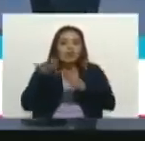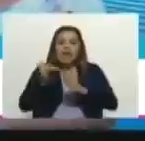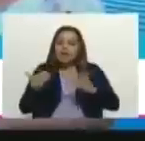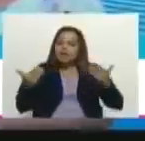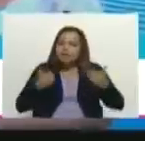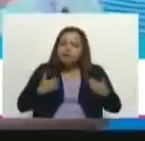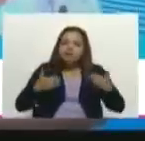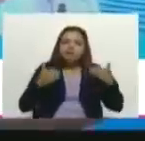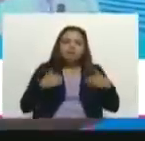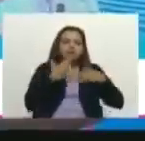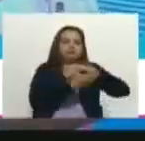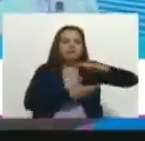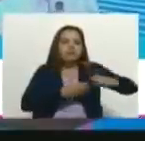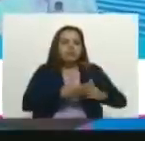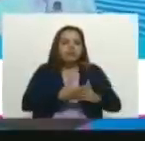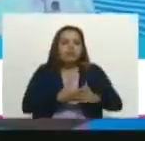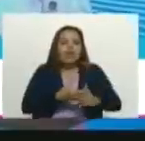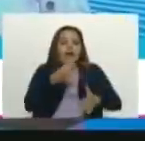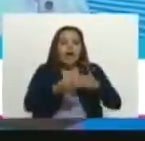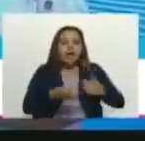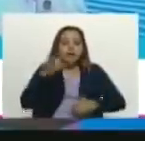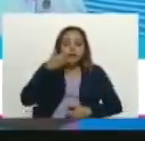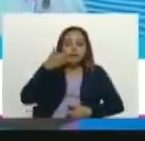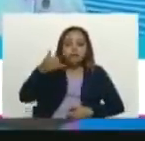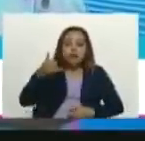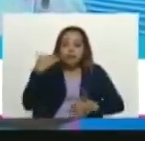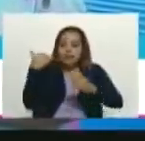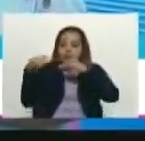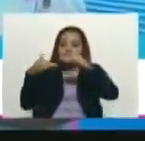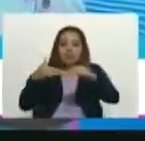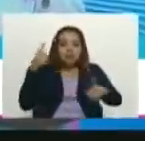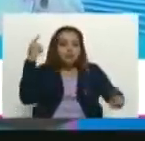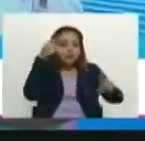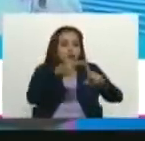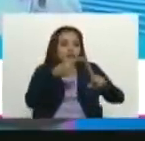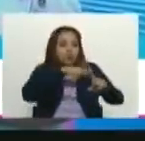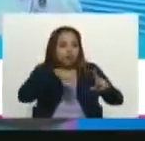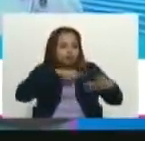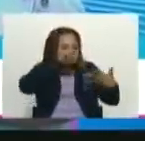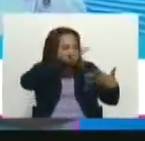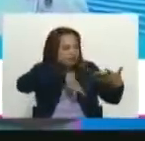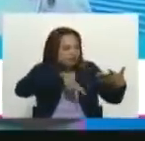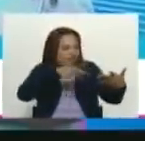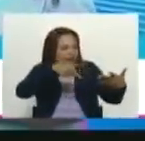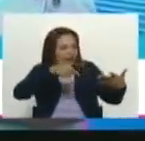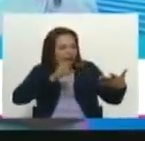problemas. Entonces, comunicarlo directamente, ¡pum! Nosotros revisamos